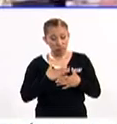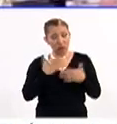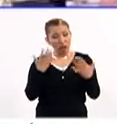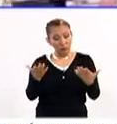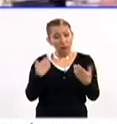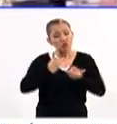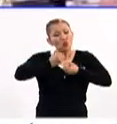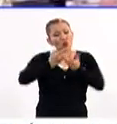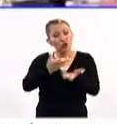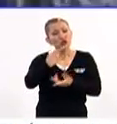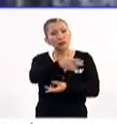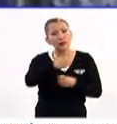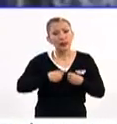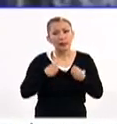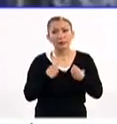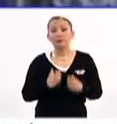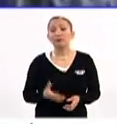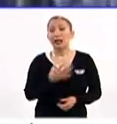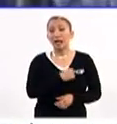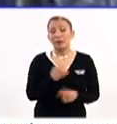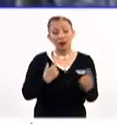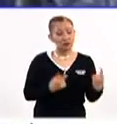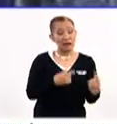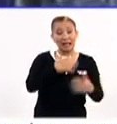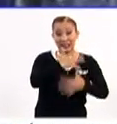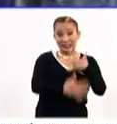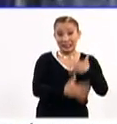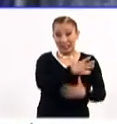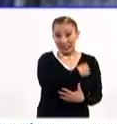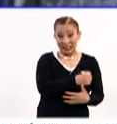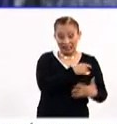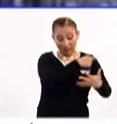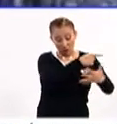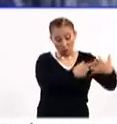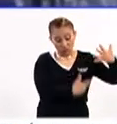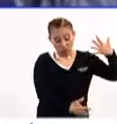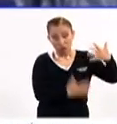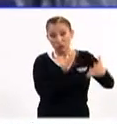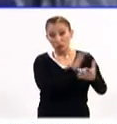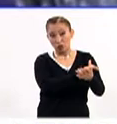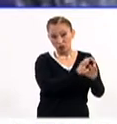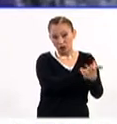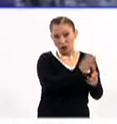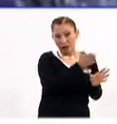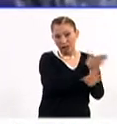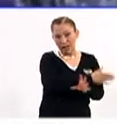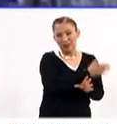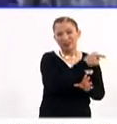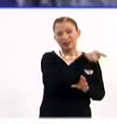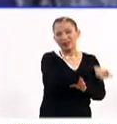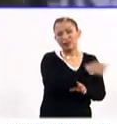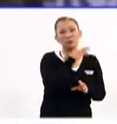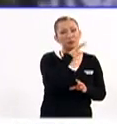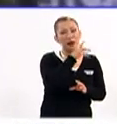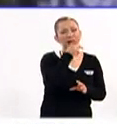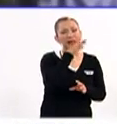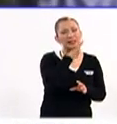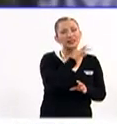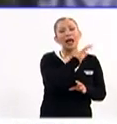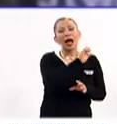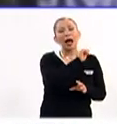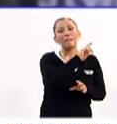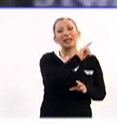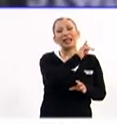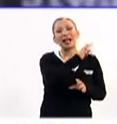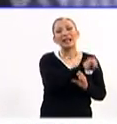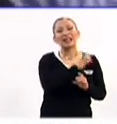de compartir su vida. La hija más pequeña de 15 descendientes que tuvo el matrimonio formado por la señora Abigail Lobato y el